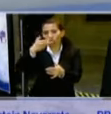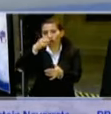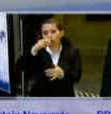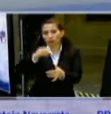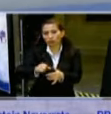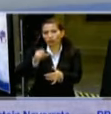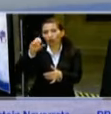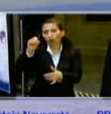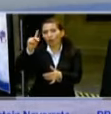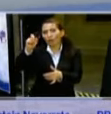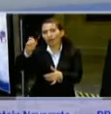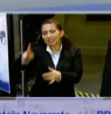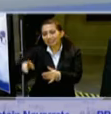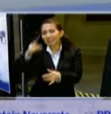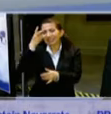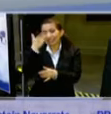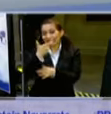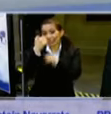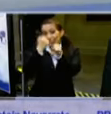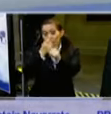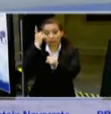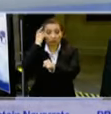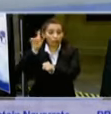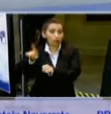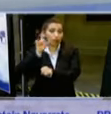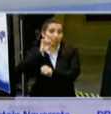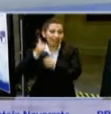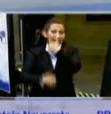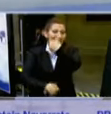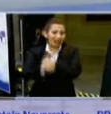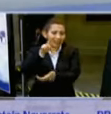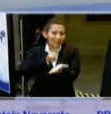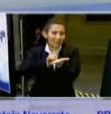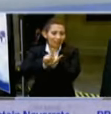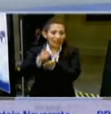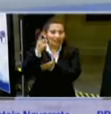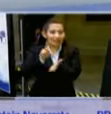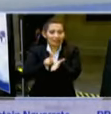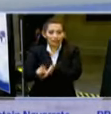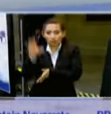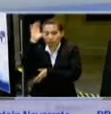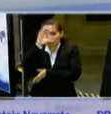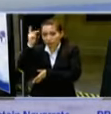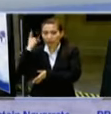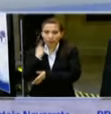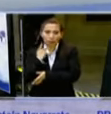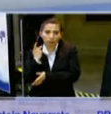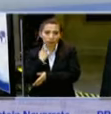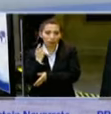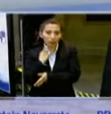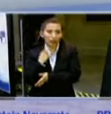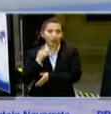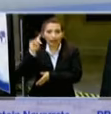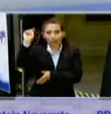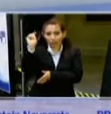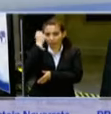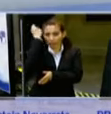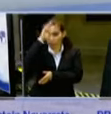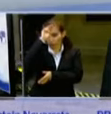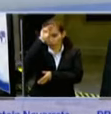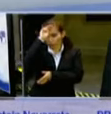PricewaterhouseCoopers. Durante 7 años fue directora de las carreras de Derecho y Ciencia Política del Tecnológico